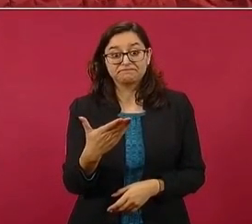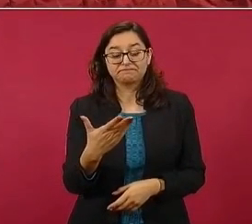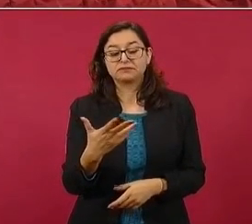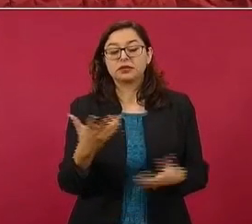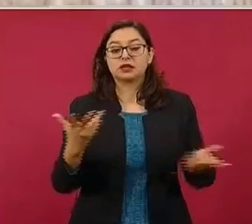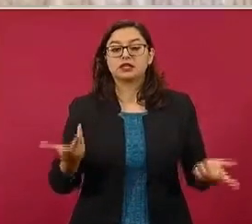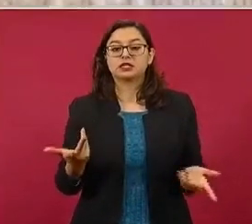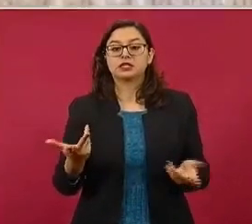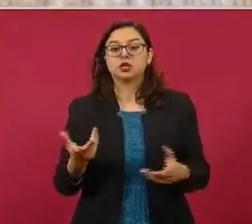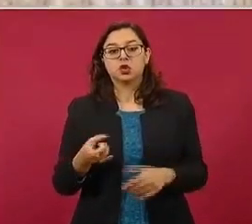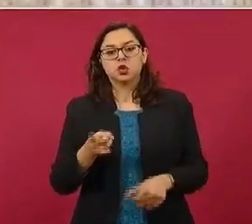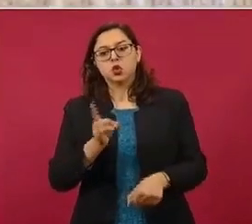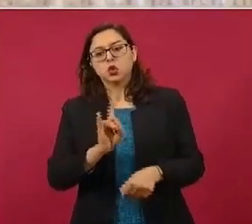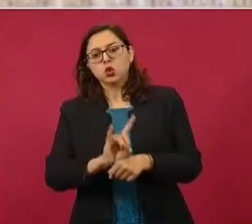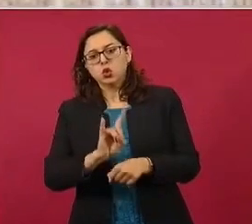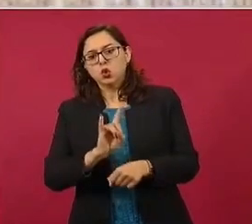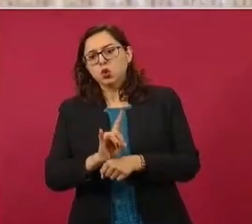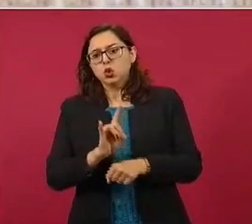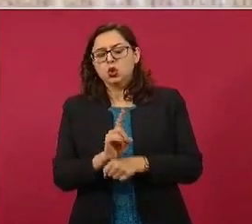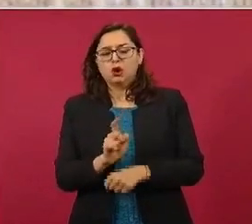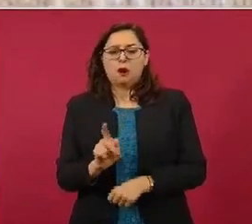que estar simulando